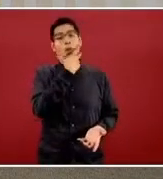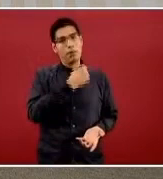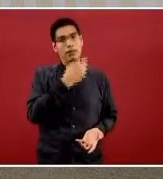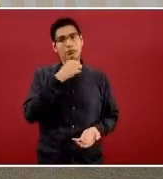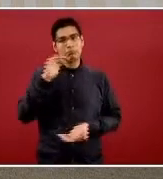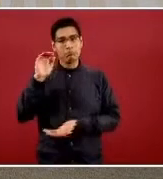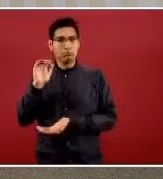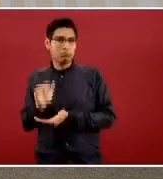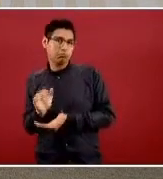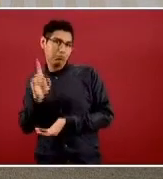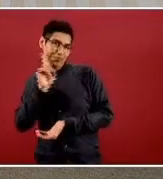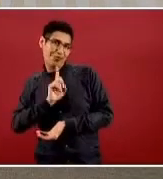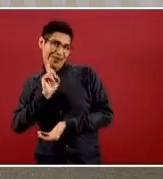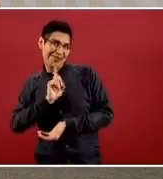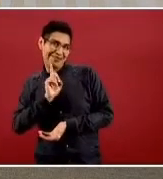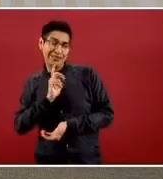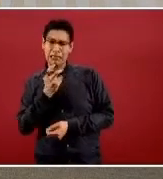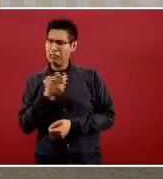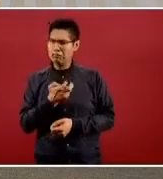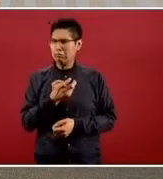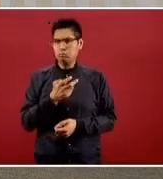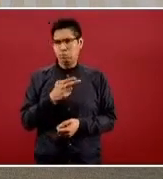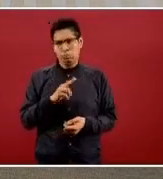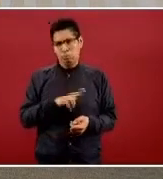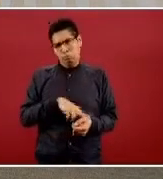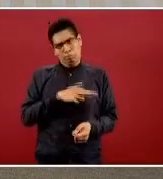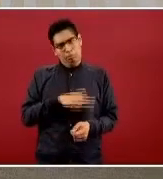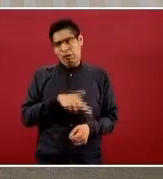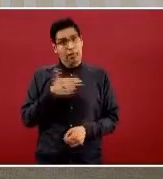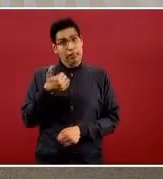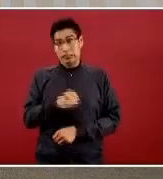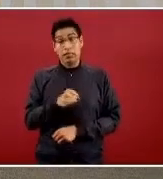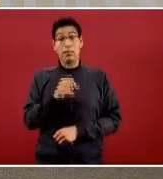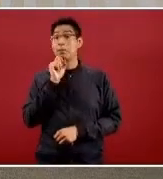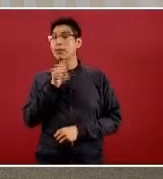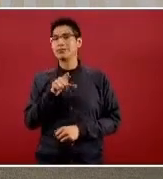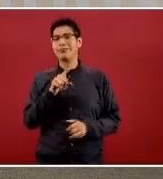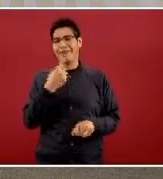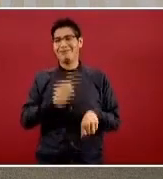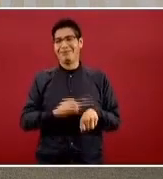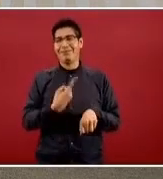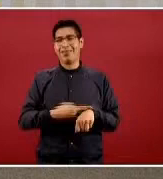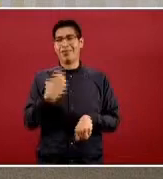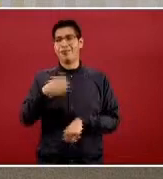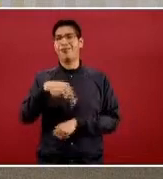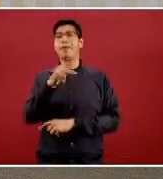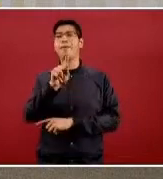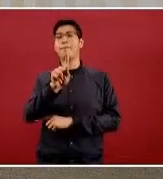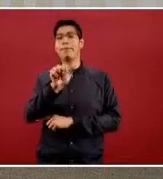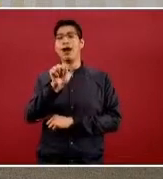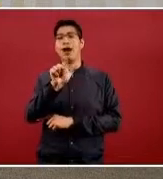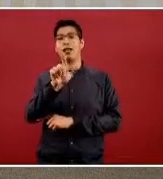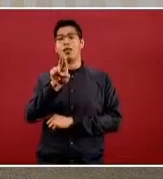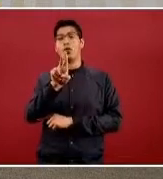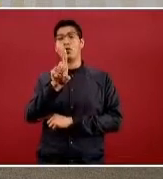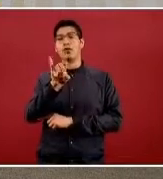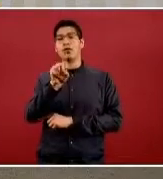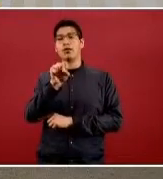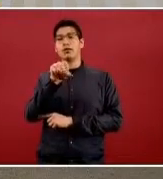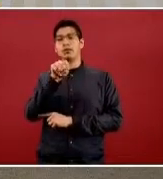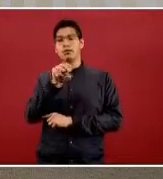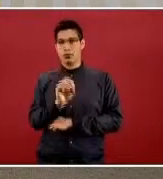mujeres. Y este patrón es muy sistemático. Lo mismo pasa para el paludismo, con una razón incluso más grande de